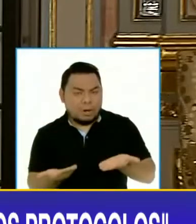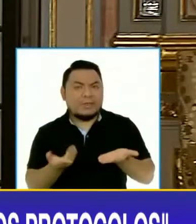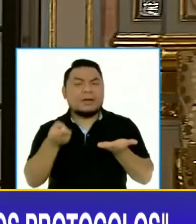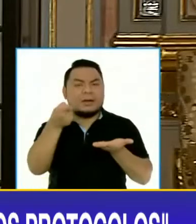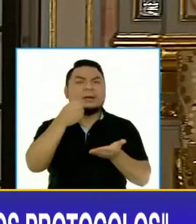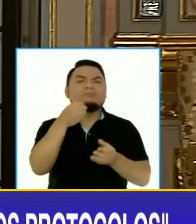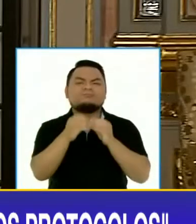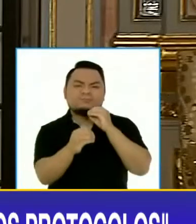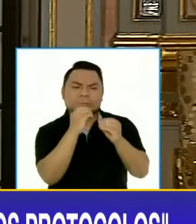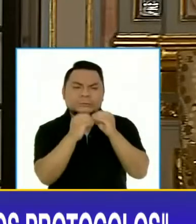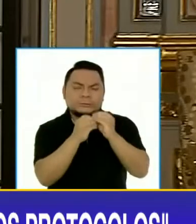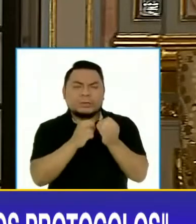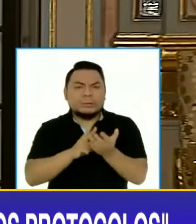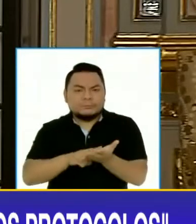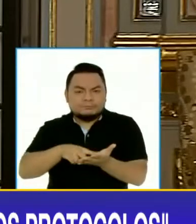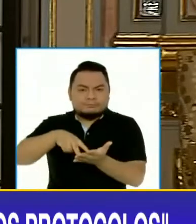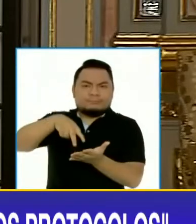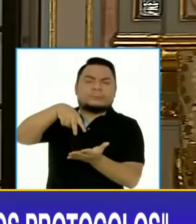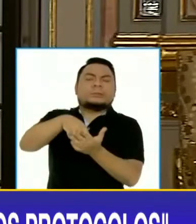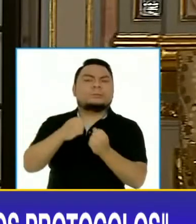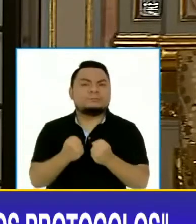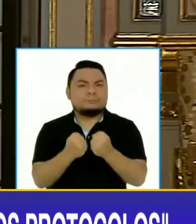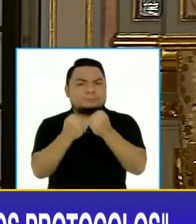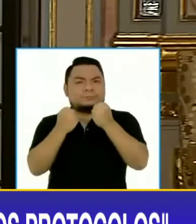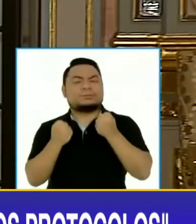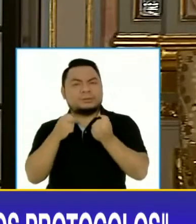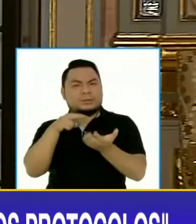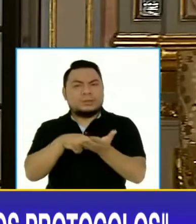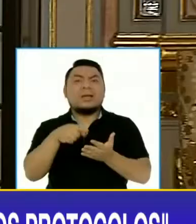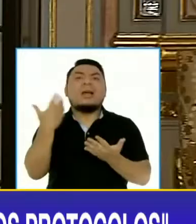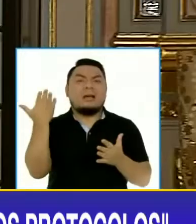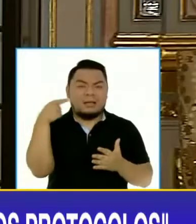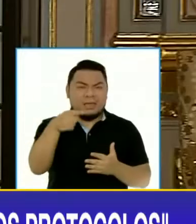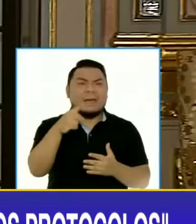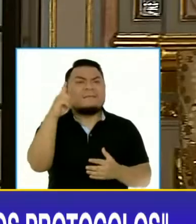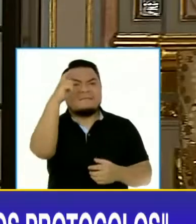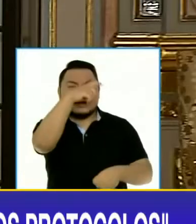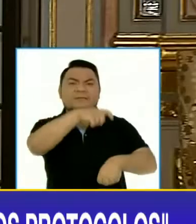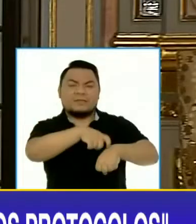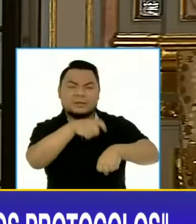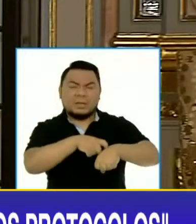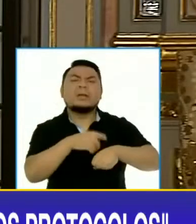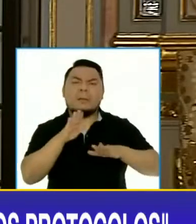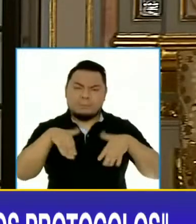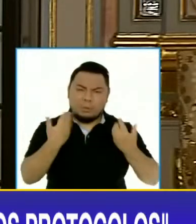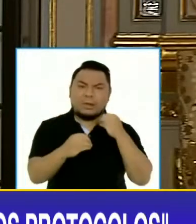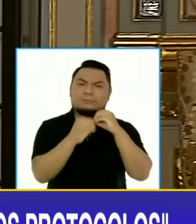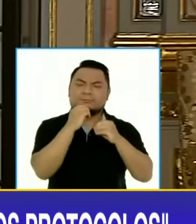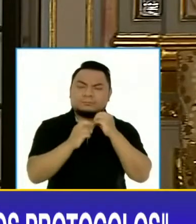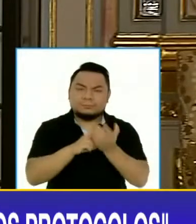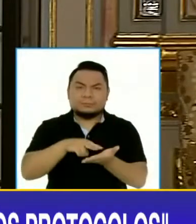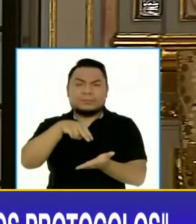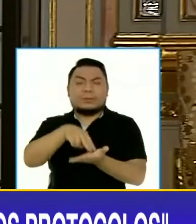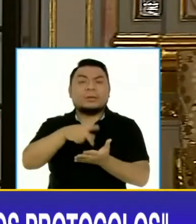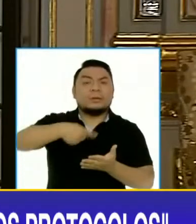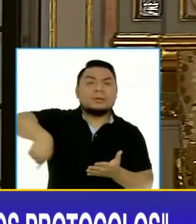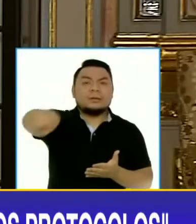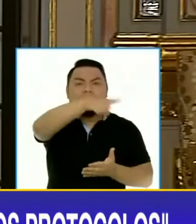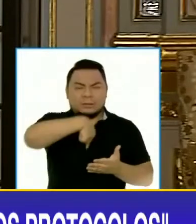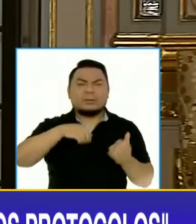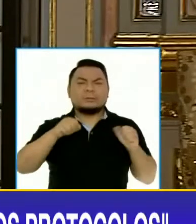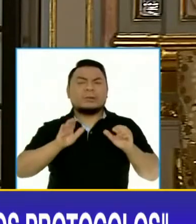de sobreponernos a situaciones extremadamente adversas y de movilizar